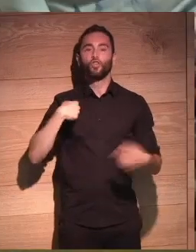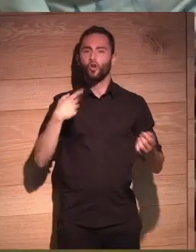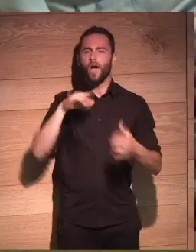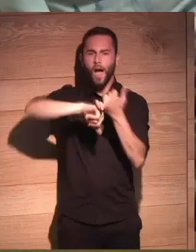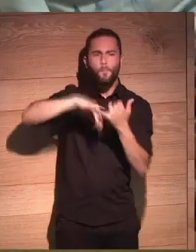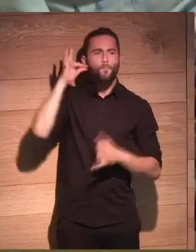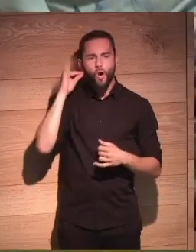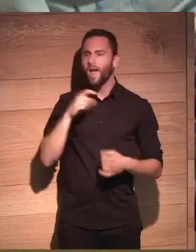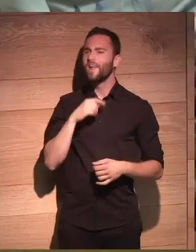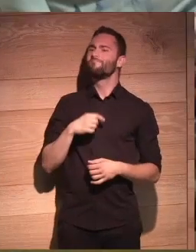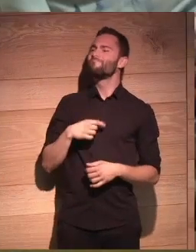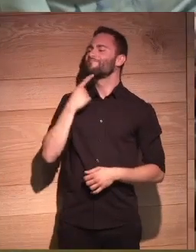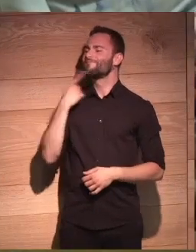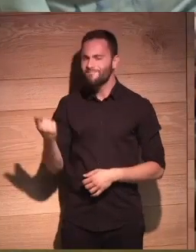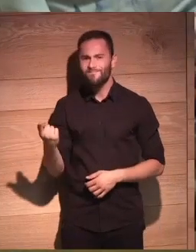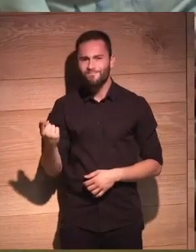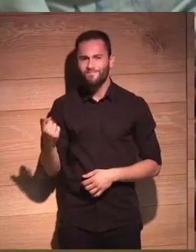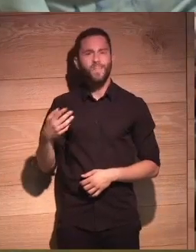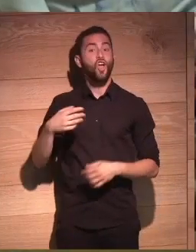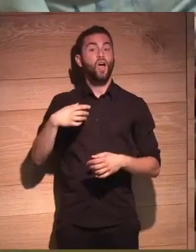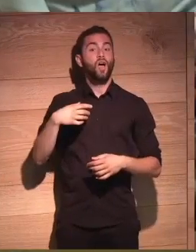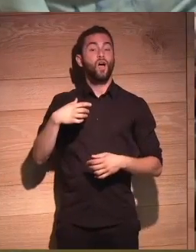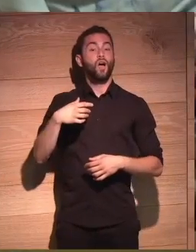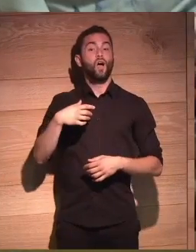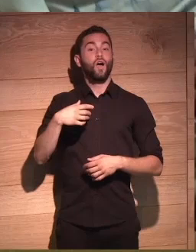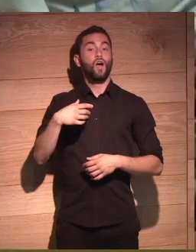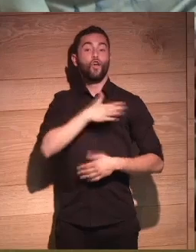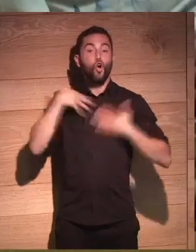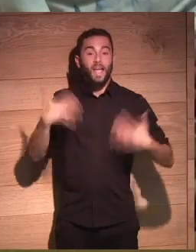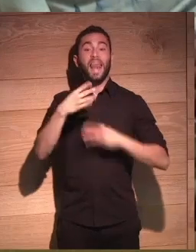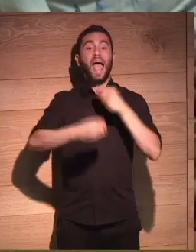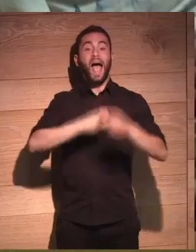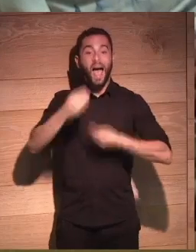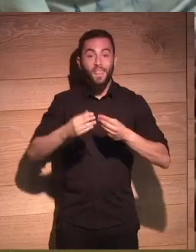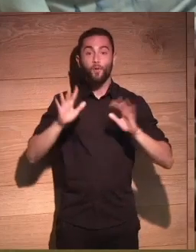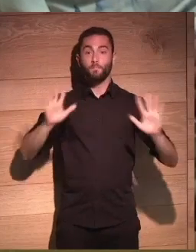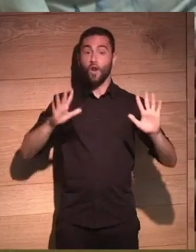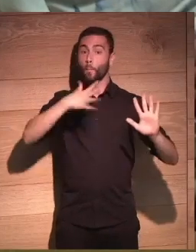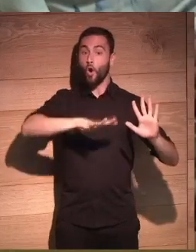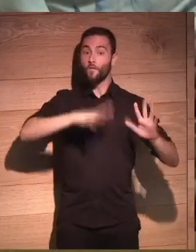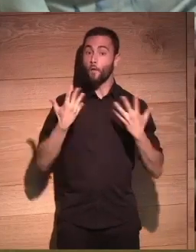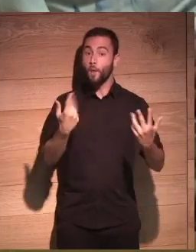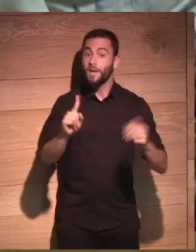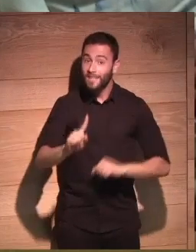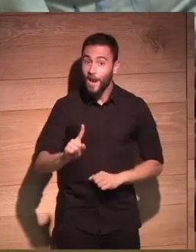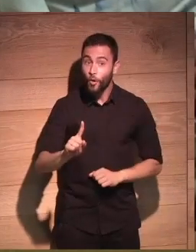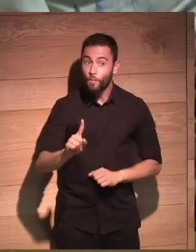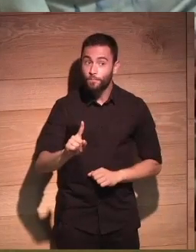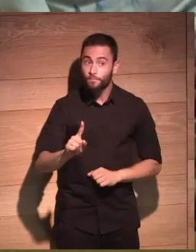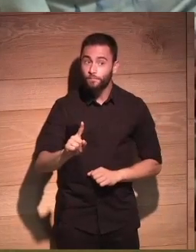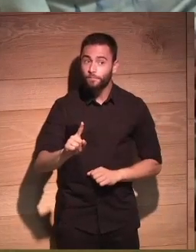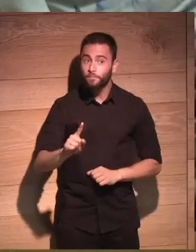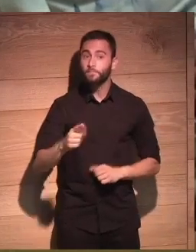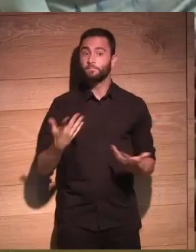mujer. Le digo, mira, hacemos lo que quieras, pero por favor no me apures. Y de una en